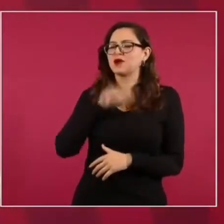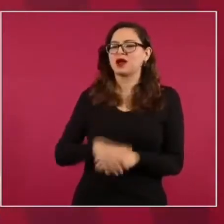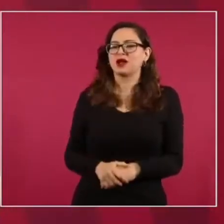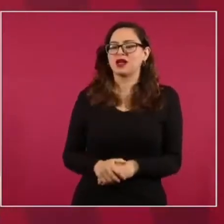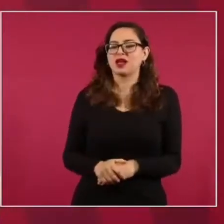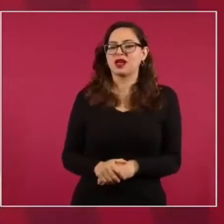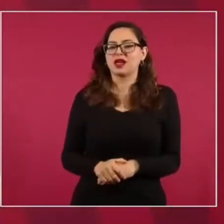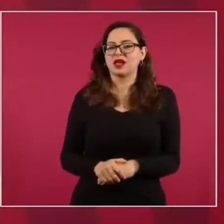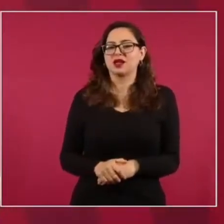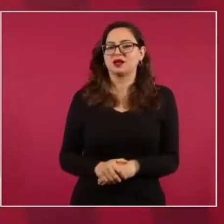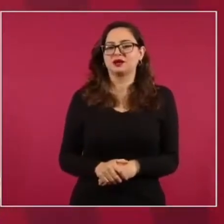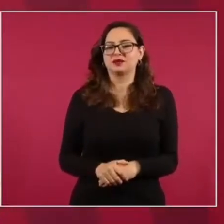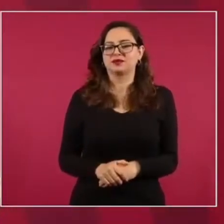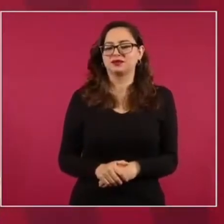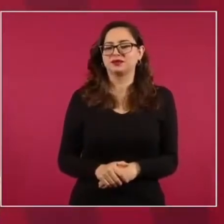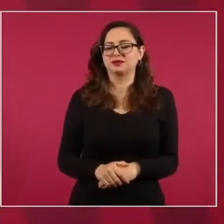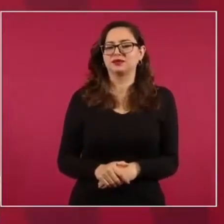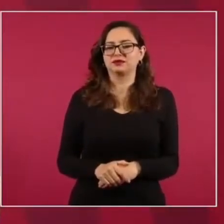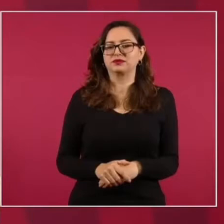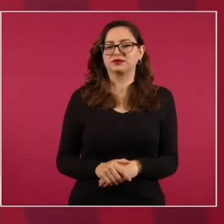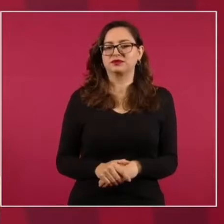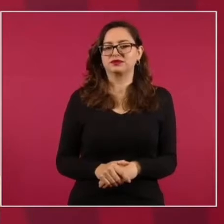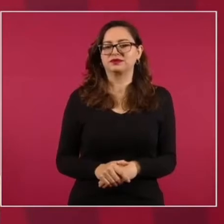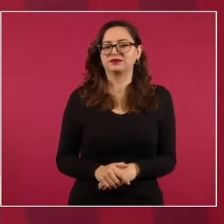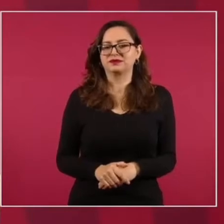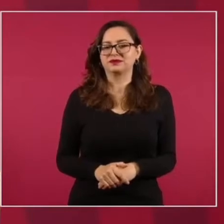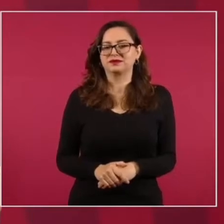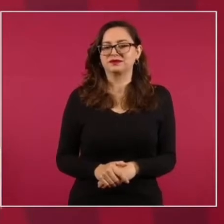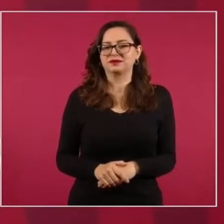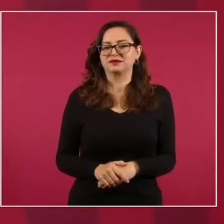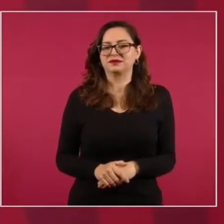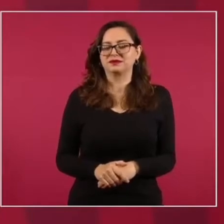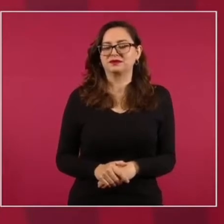darles al... Yo